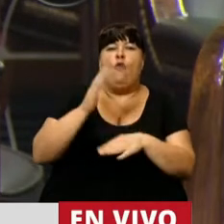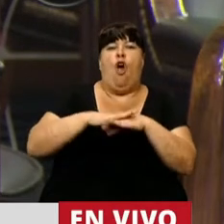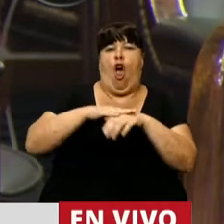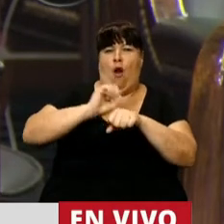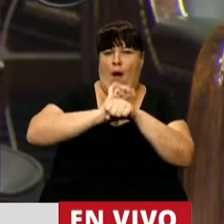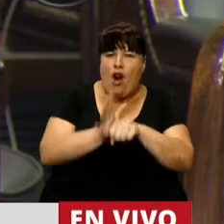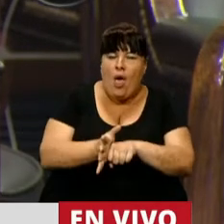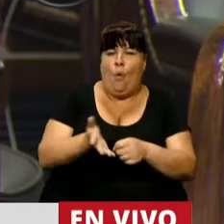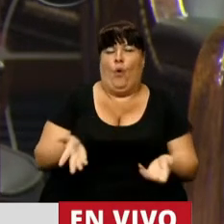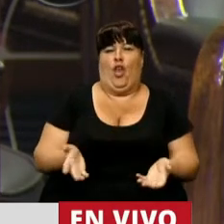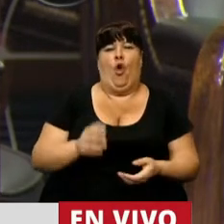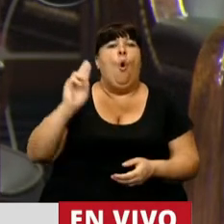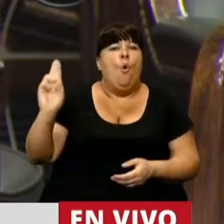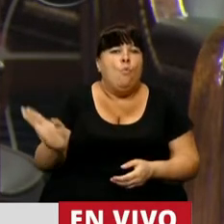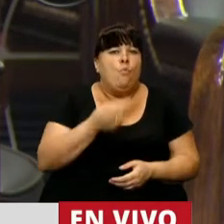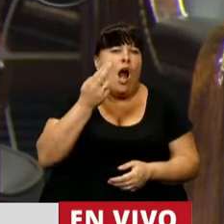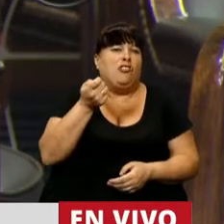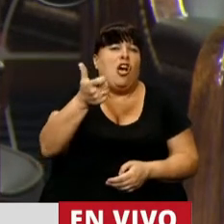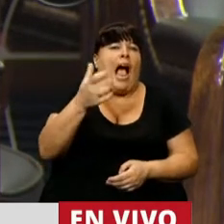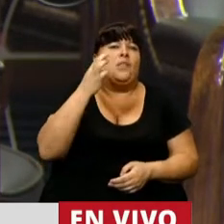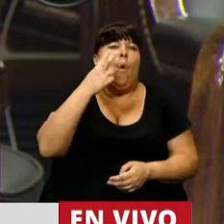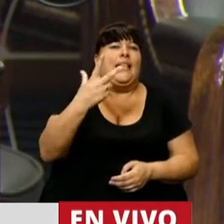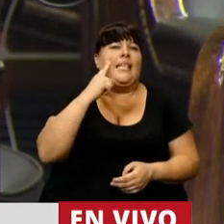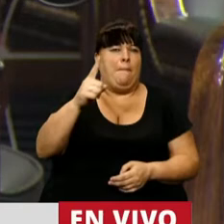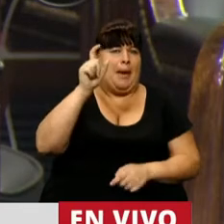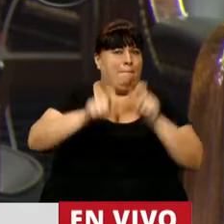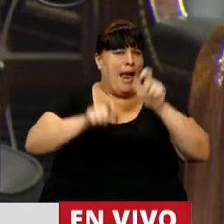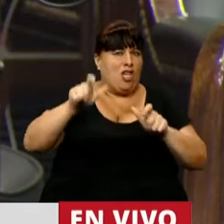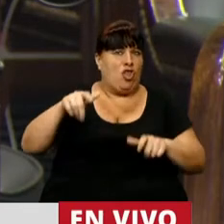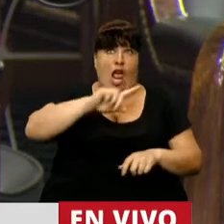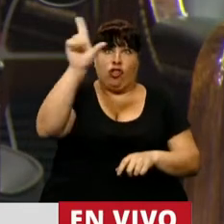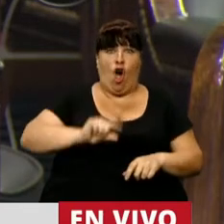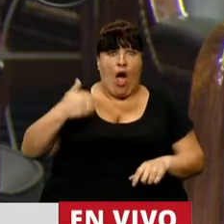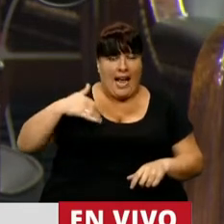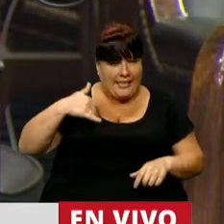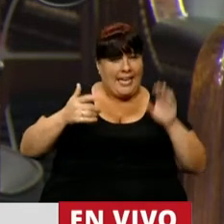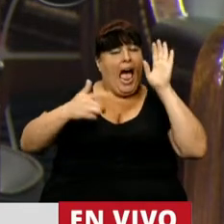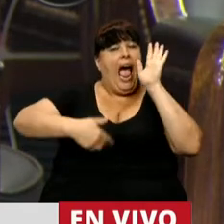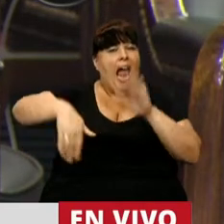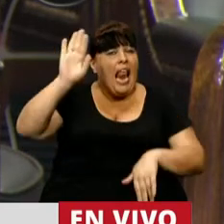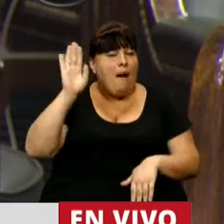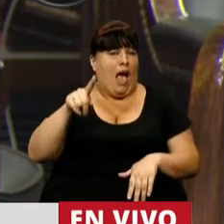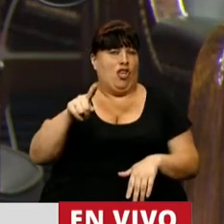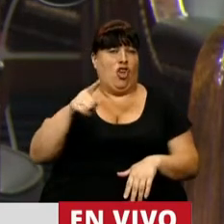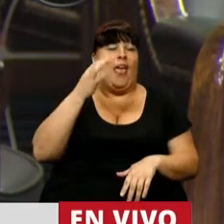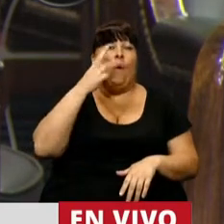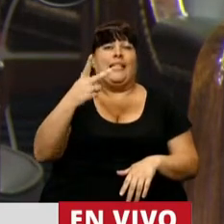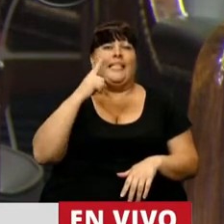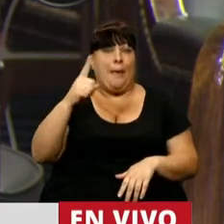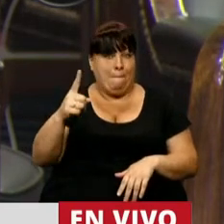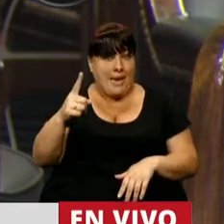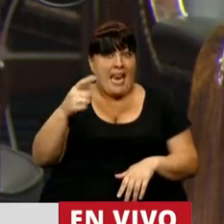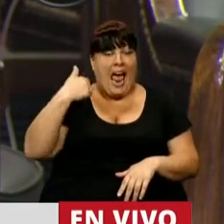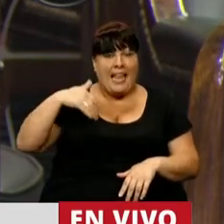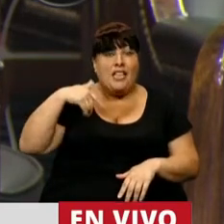COVID, donde han fallecido casi 43.000 personas en la Argentina, donde la gran mayoría de esos